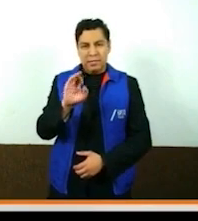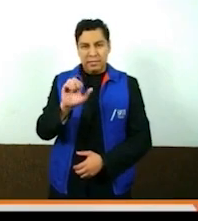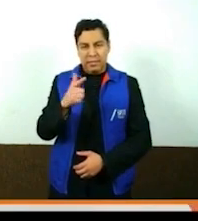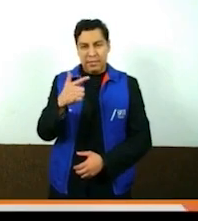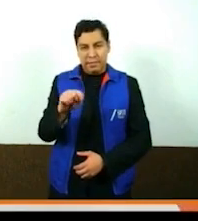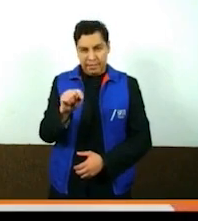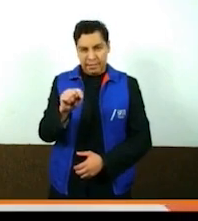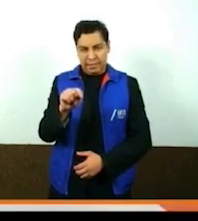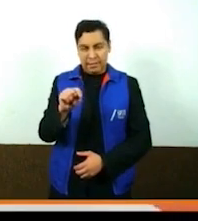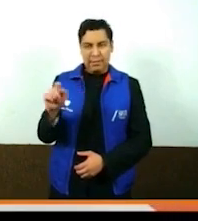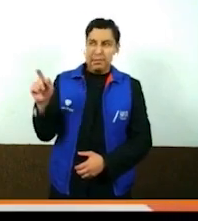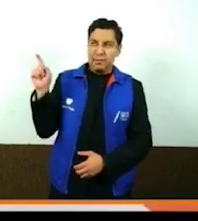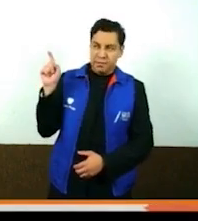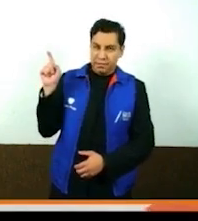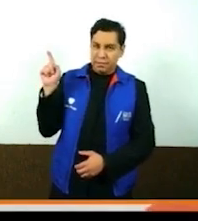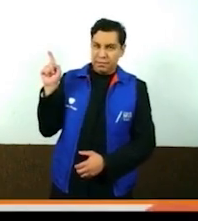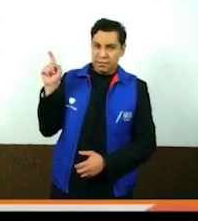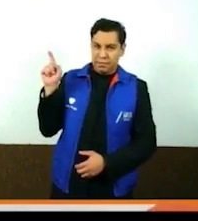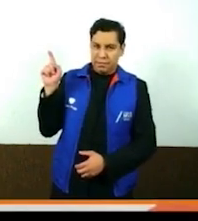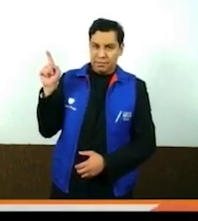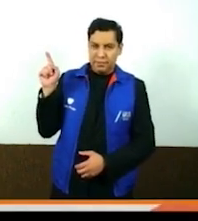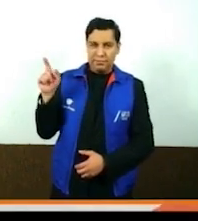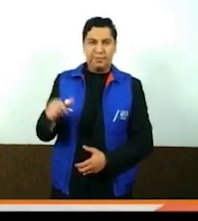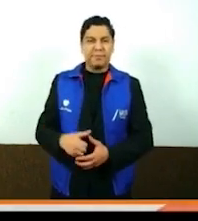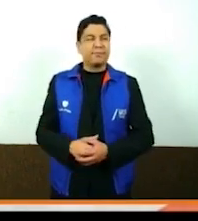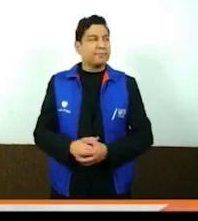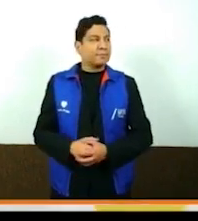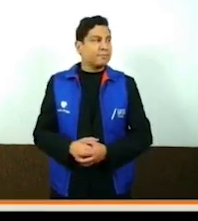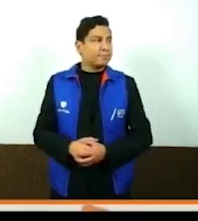Elizabeth Berenice González de la Torre,